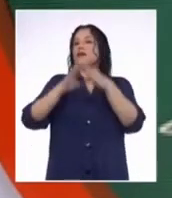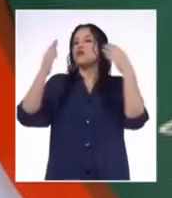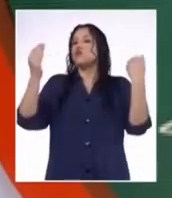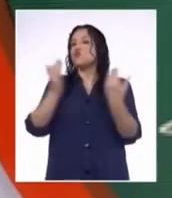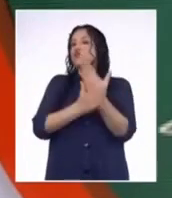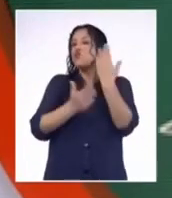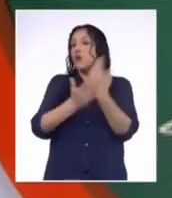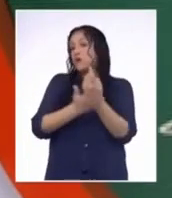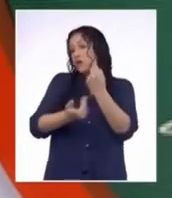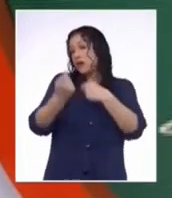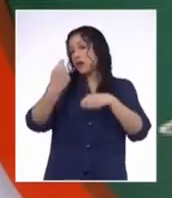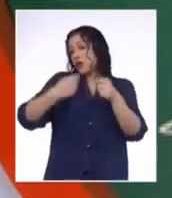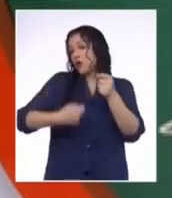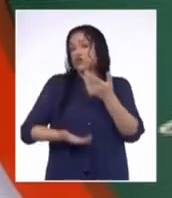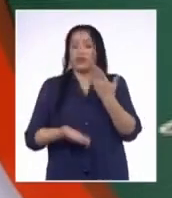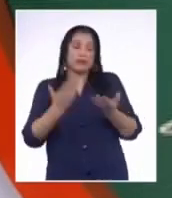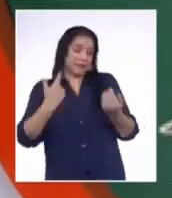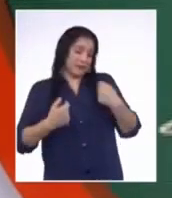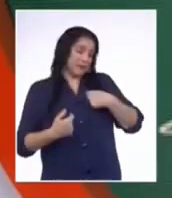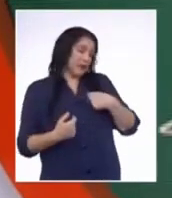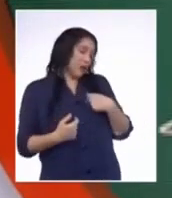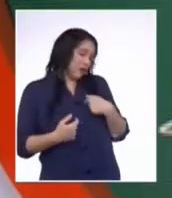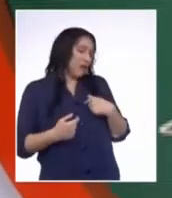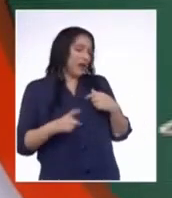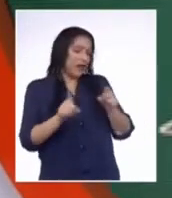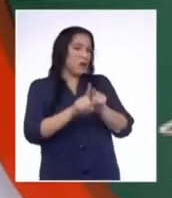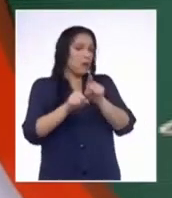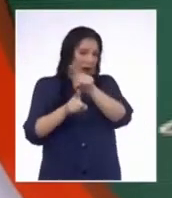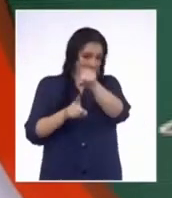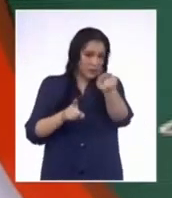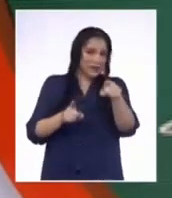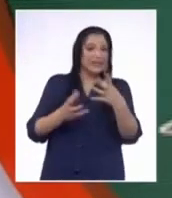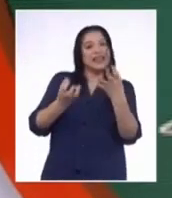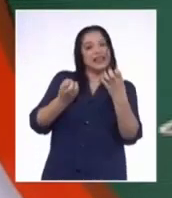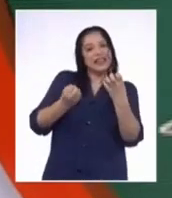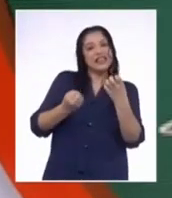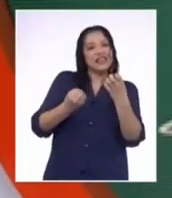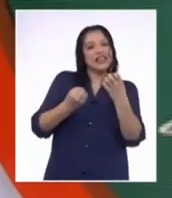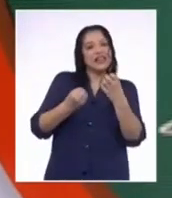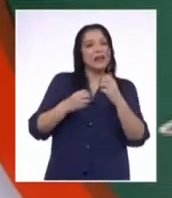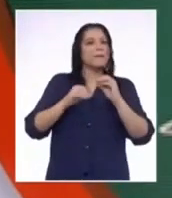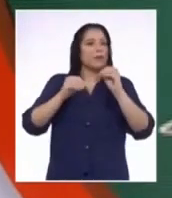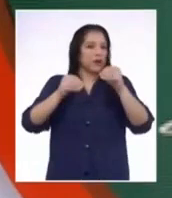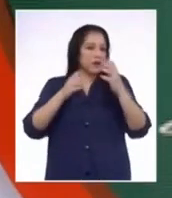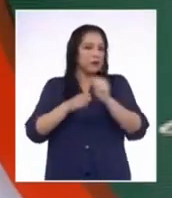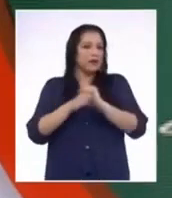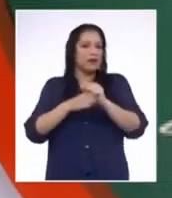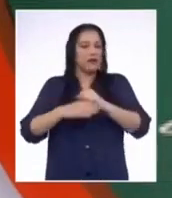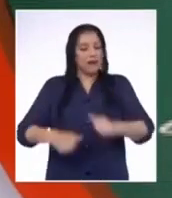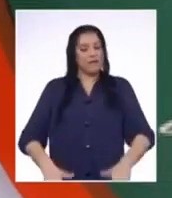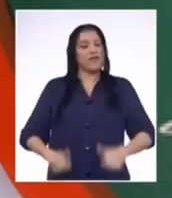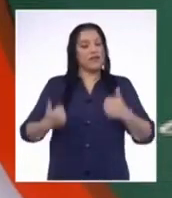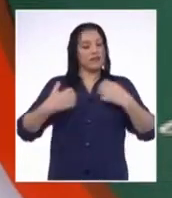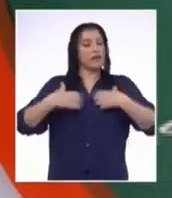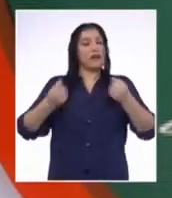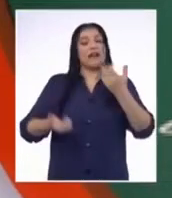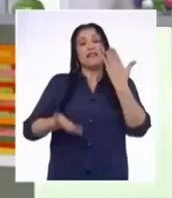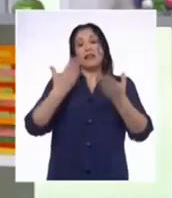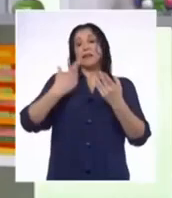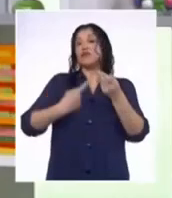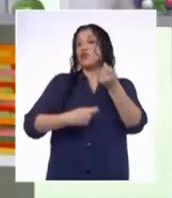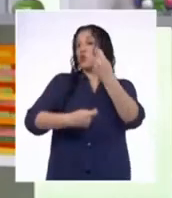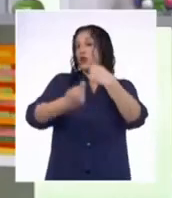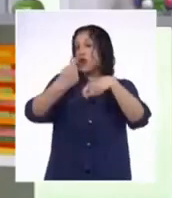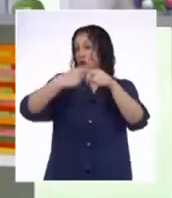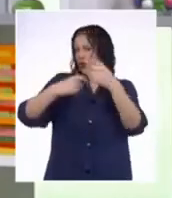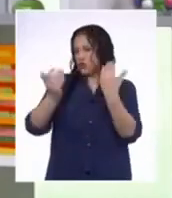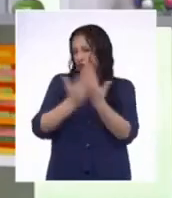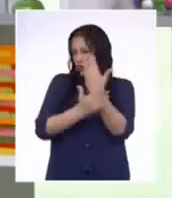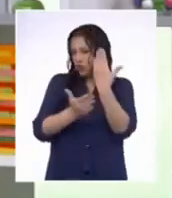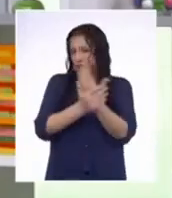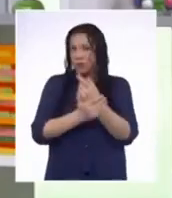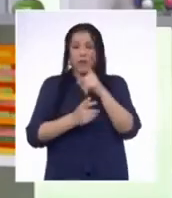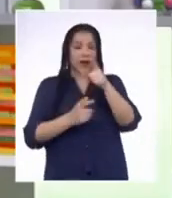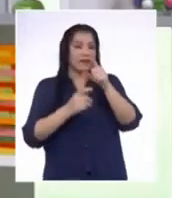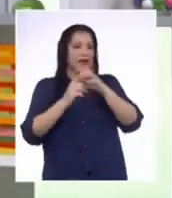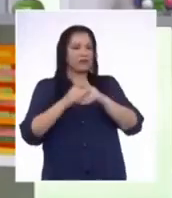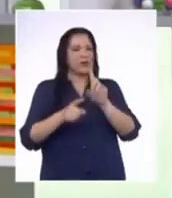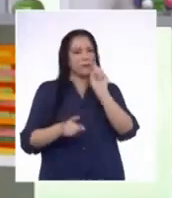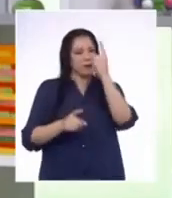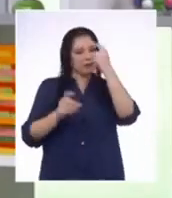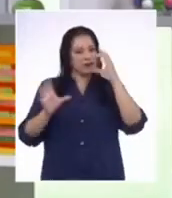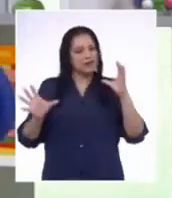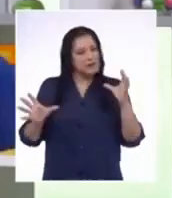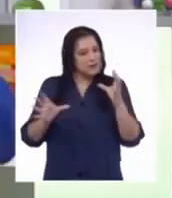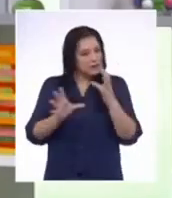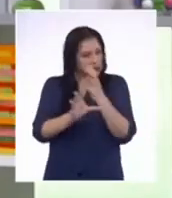emprendimiento, por si alguien, además de mí, se anima a hacer de la práctica de una vida saludable un pequeño negocio. Este ha sido un primer